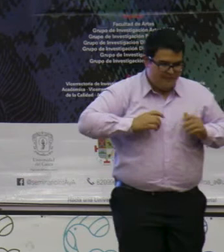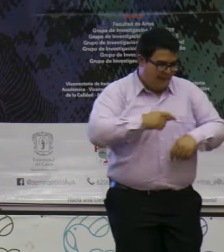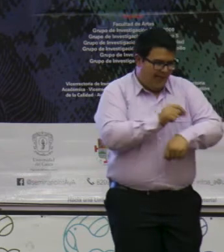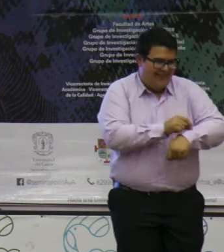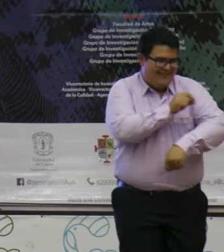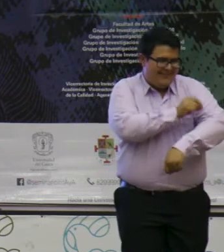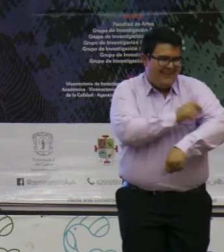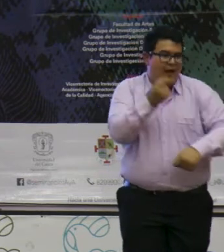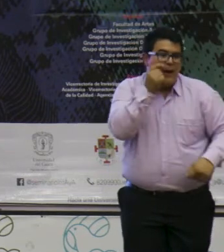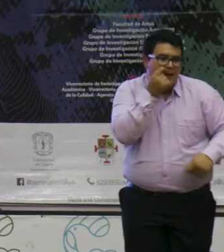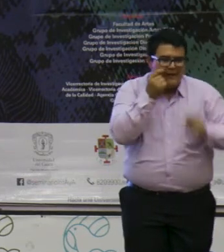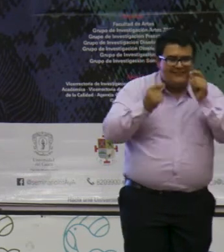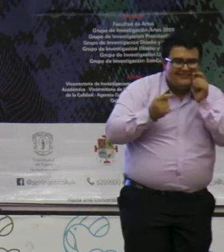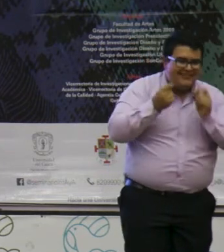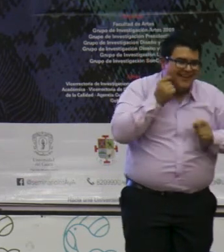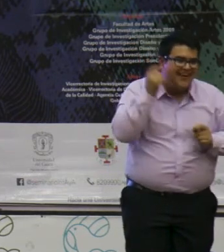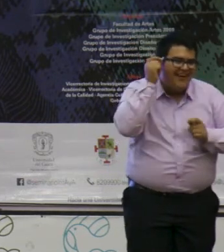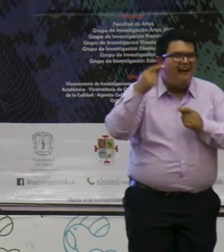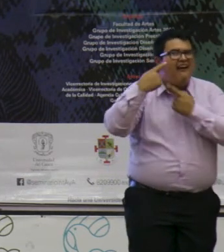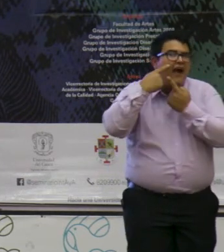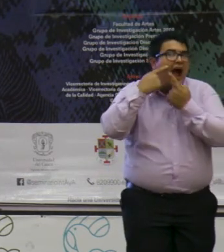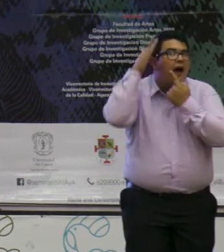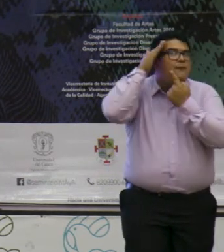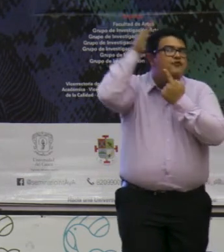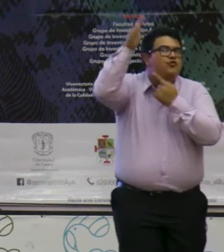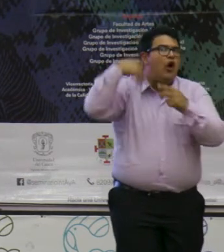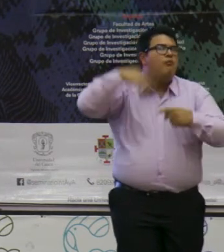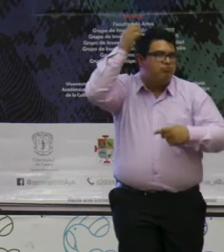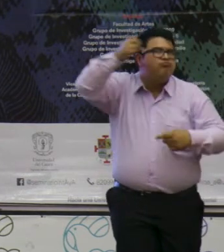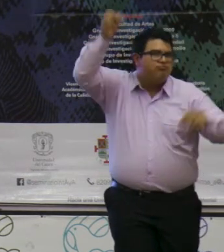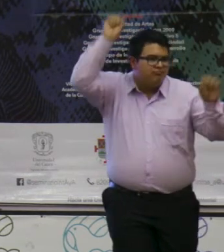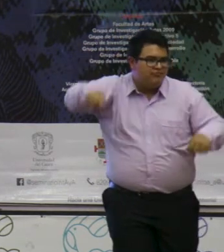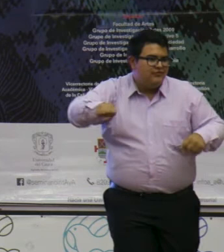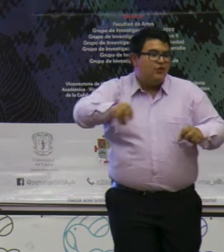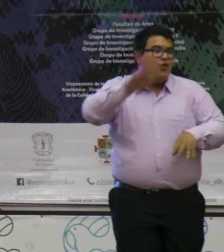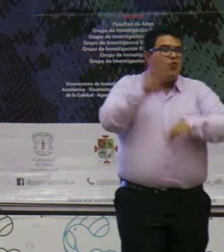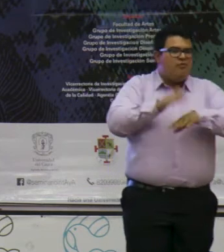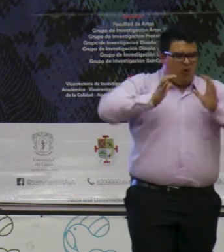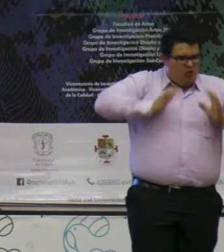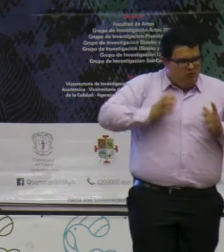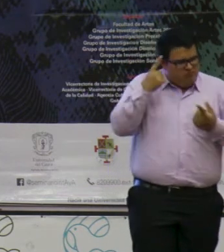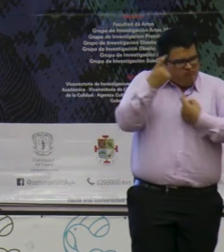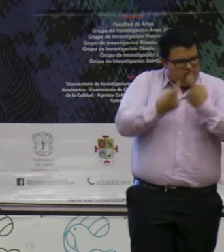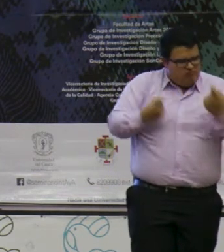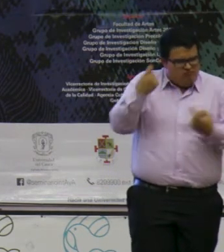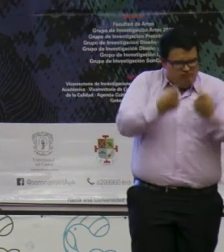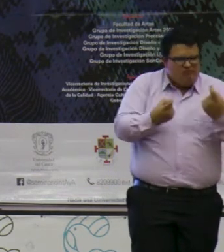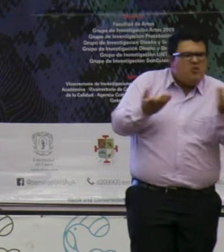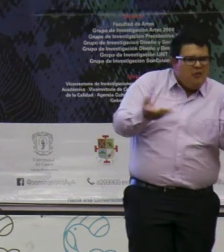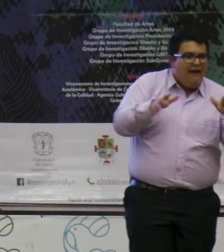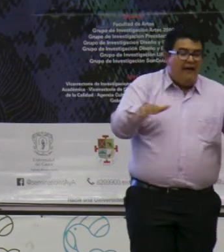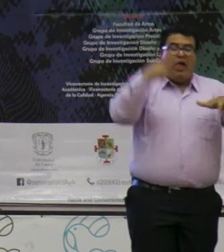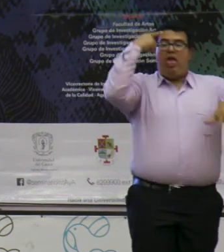práctica súper extendida, además derivada de las prácticas antropométricas, es decir, de prácticas que se juzgaban